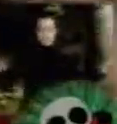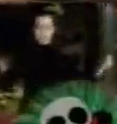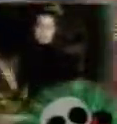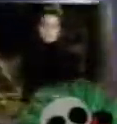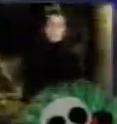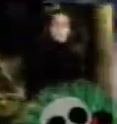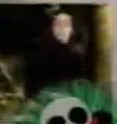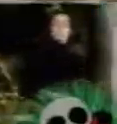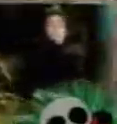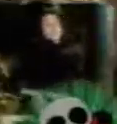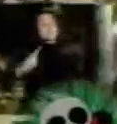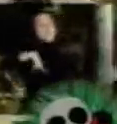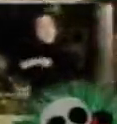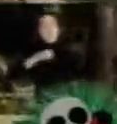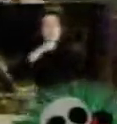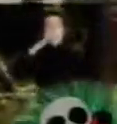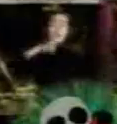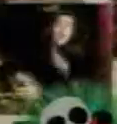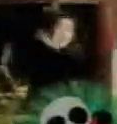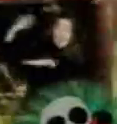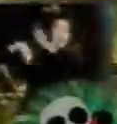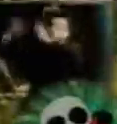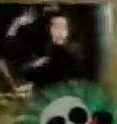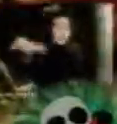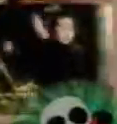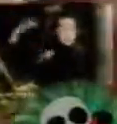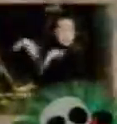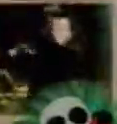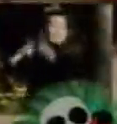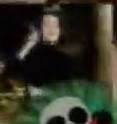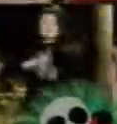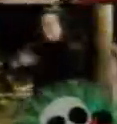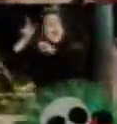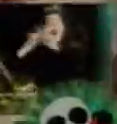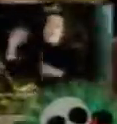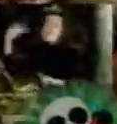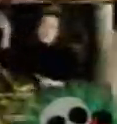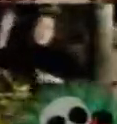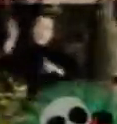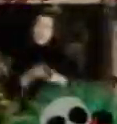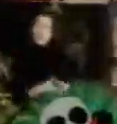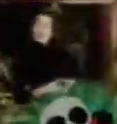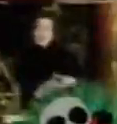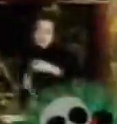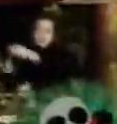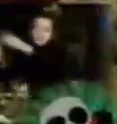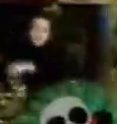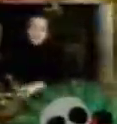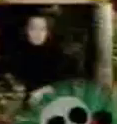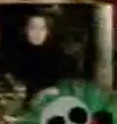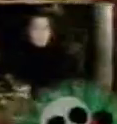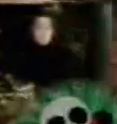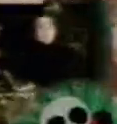escapar. Nuestros abuelos hace años viajaron hasta Venezuela. Fue esa